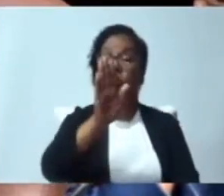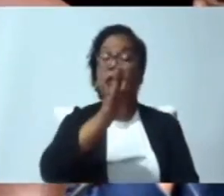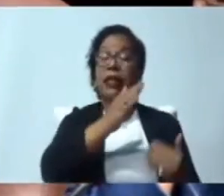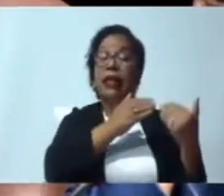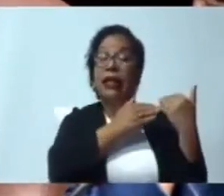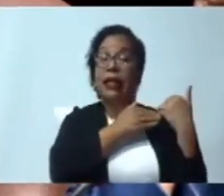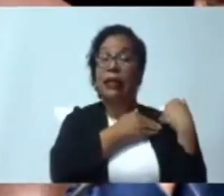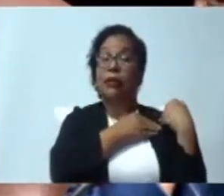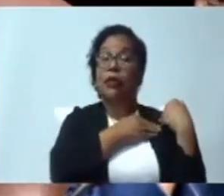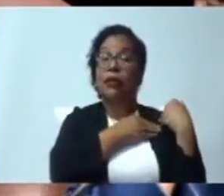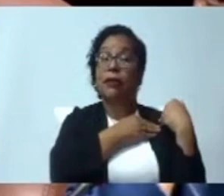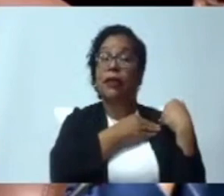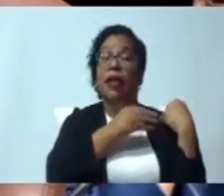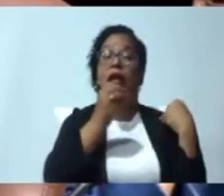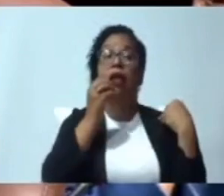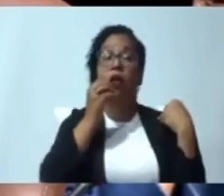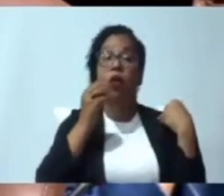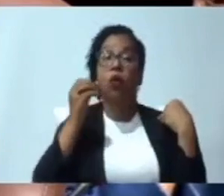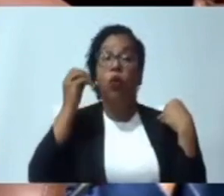caso